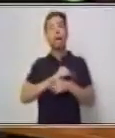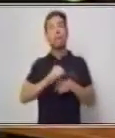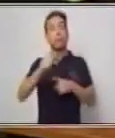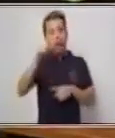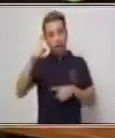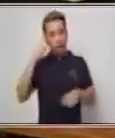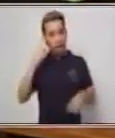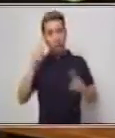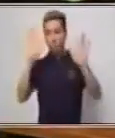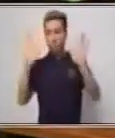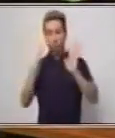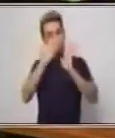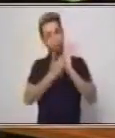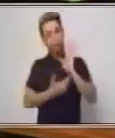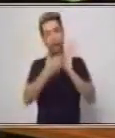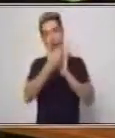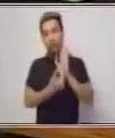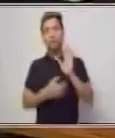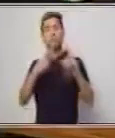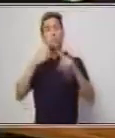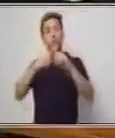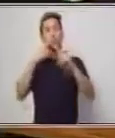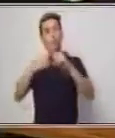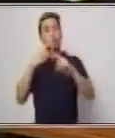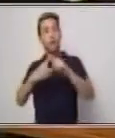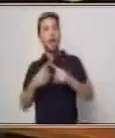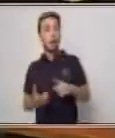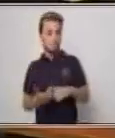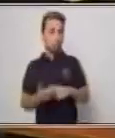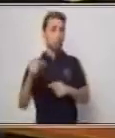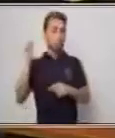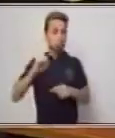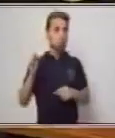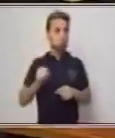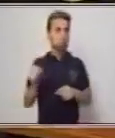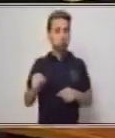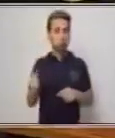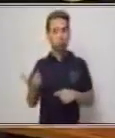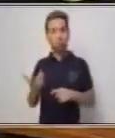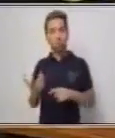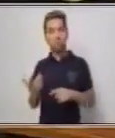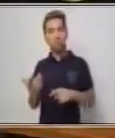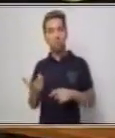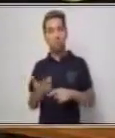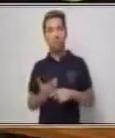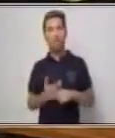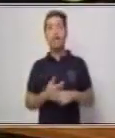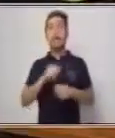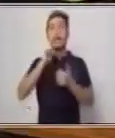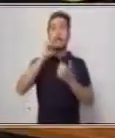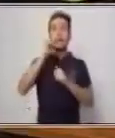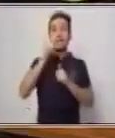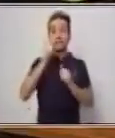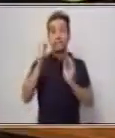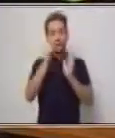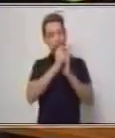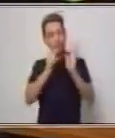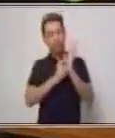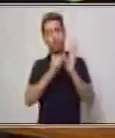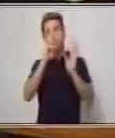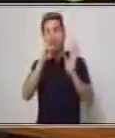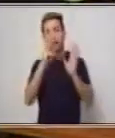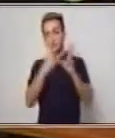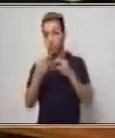múltiplos. ¿Habrá un número multiplicado por 3 que me dé 15? ¡Claro que sí! ¡Claro que sí! Entonces, 15 dividido entre 3 me va a dar a